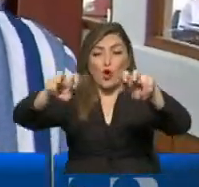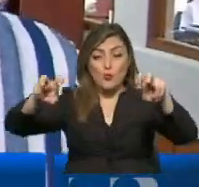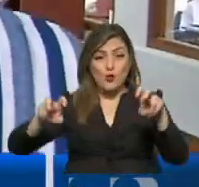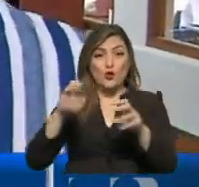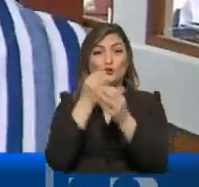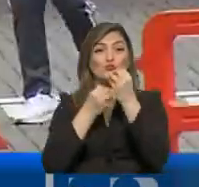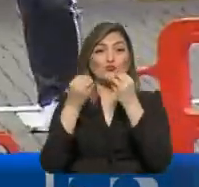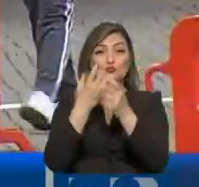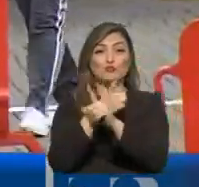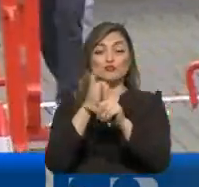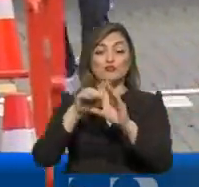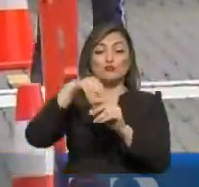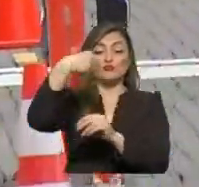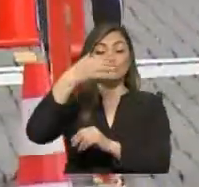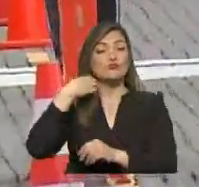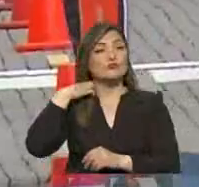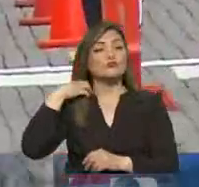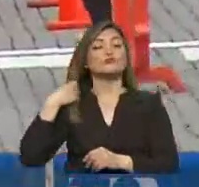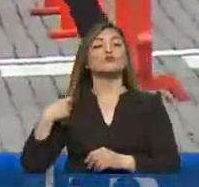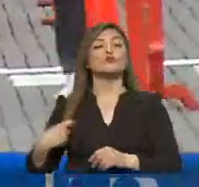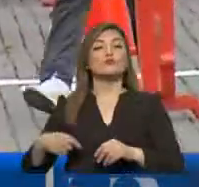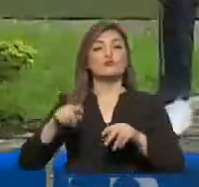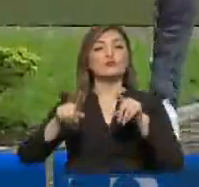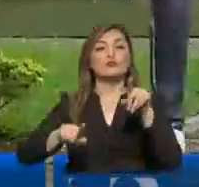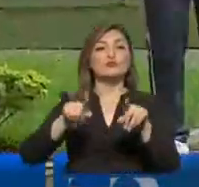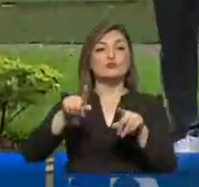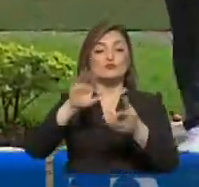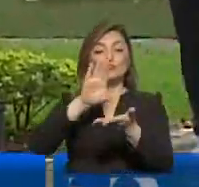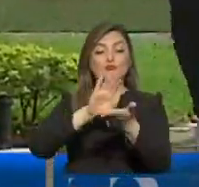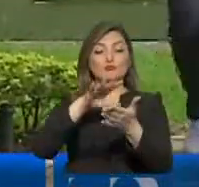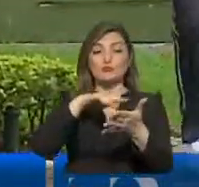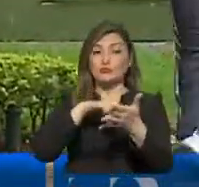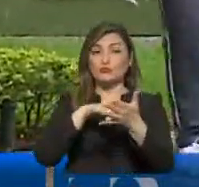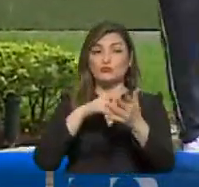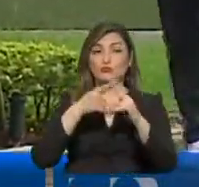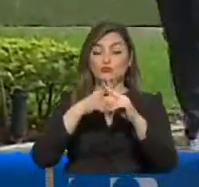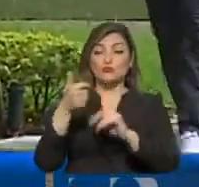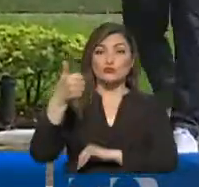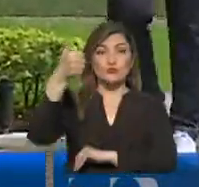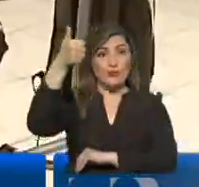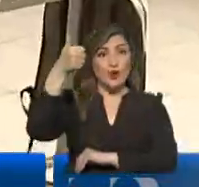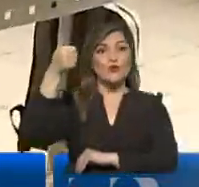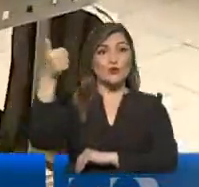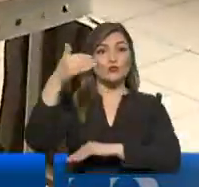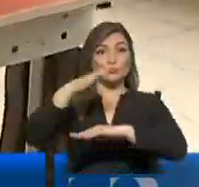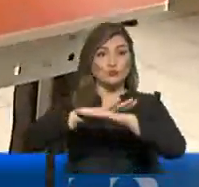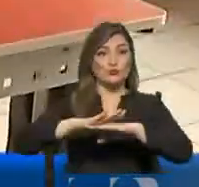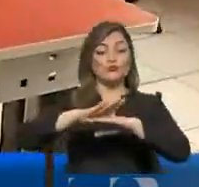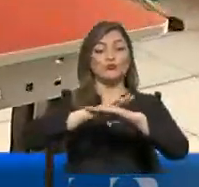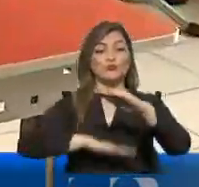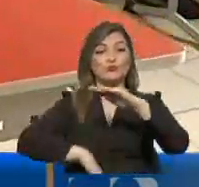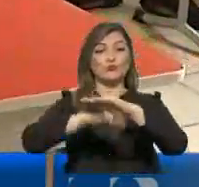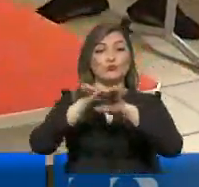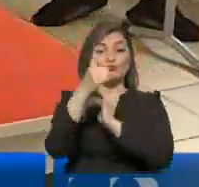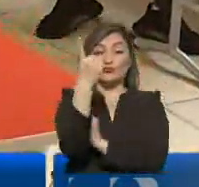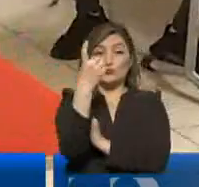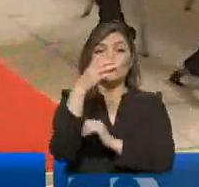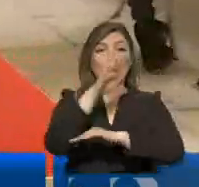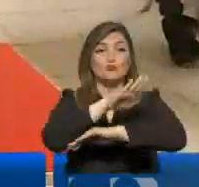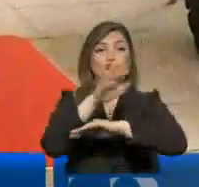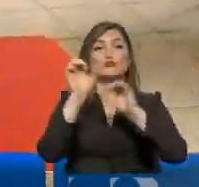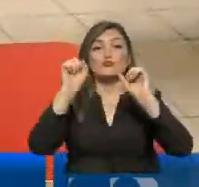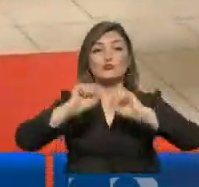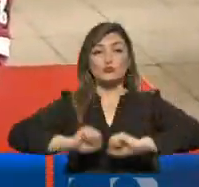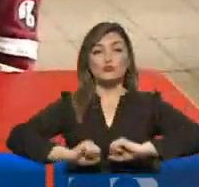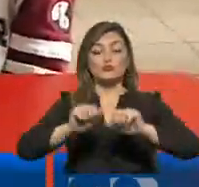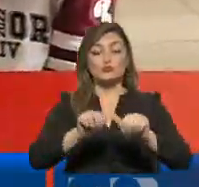al aire libre. Algunos centros de estudio decidieron comenzar por sus estudiantes mayores. Máximo 11 alumnos podían estar